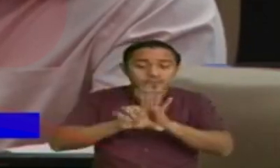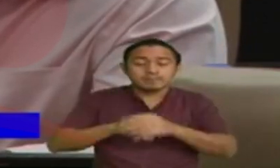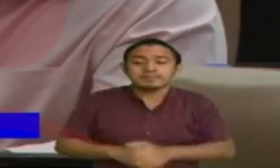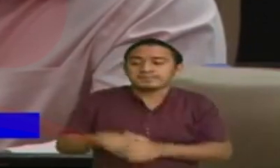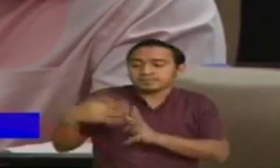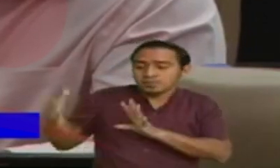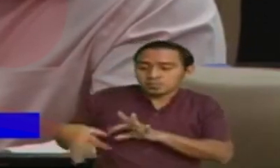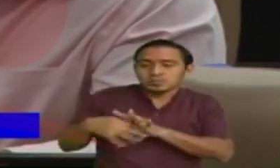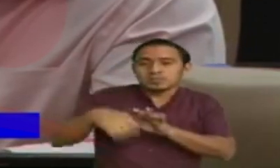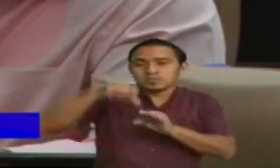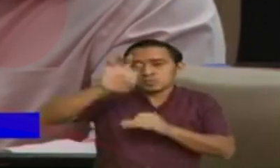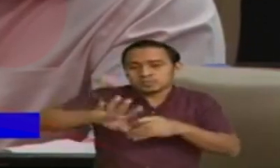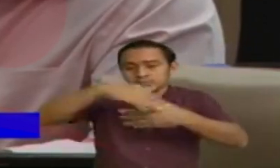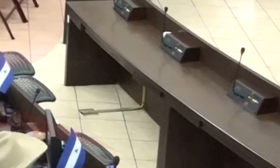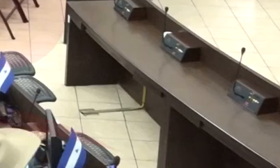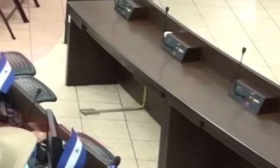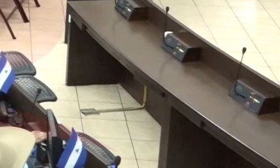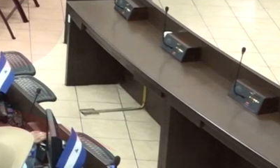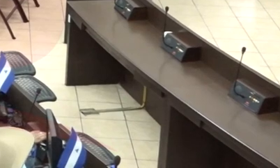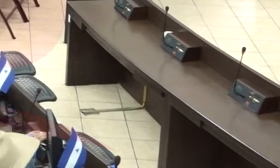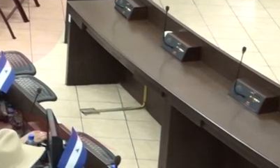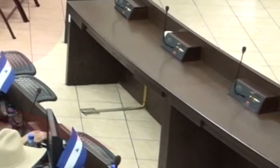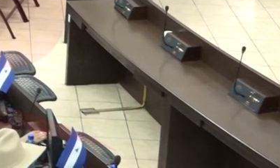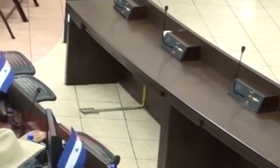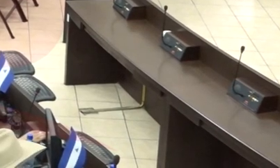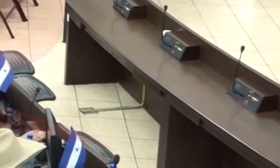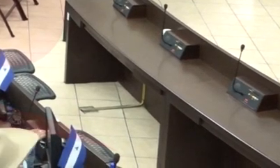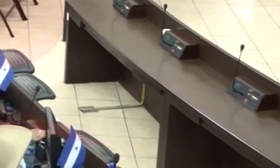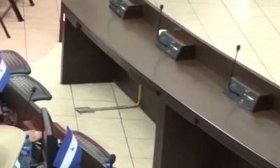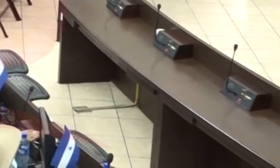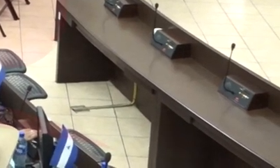adjuntamos cuatro anexos de la ley a este dictamen. Noticias 12, Darlene Téllez.